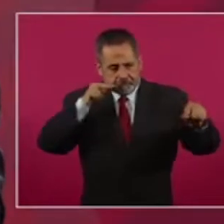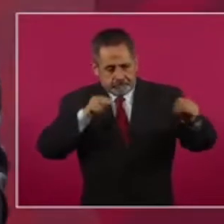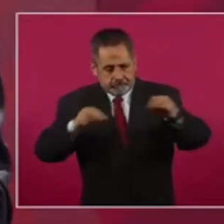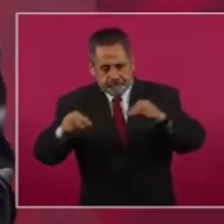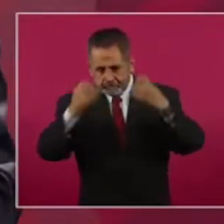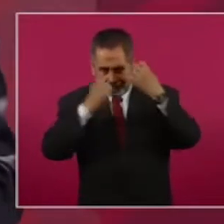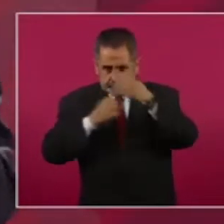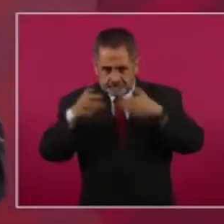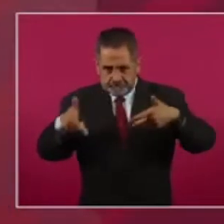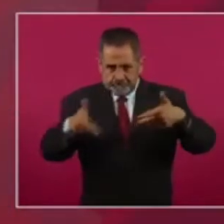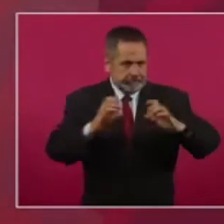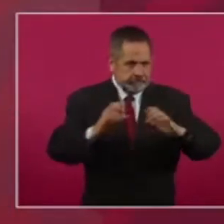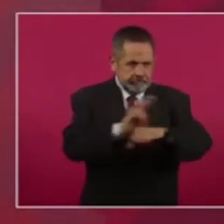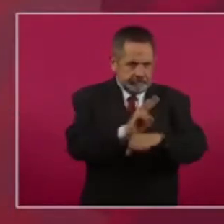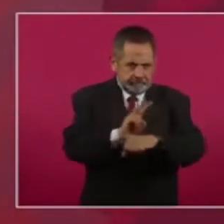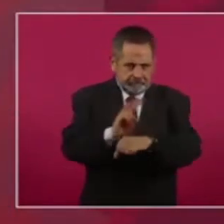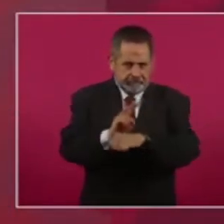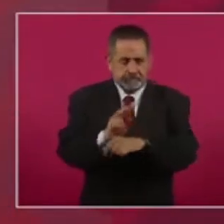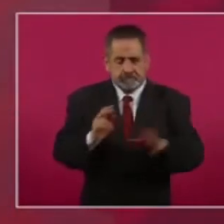porque